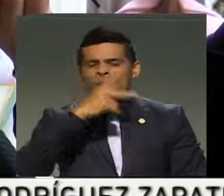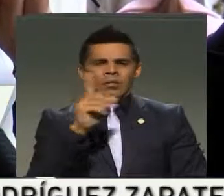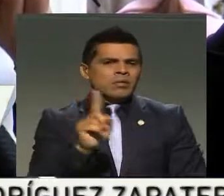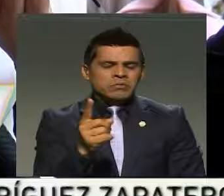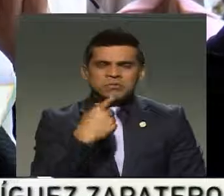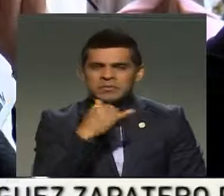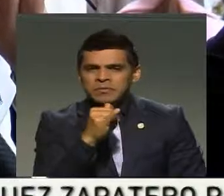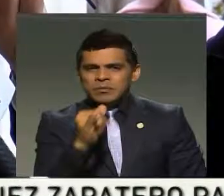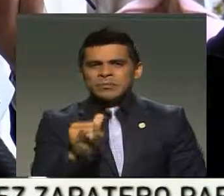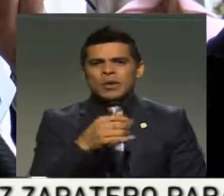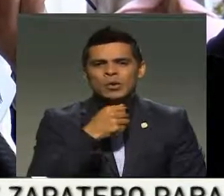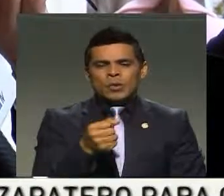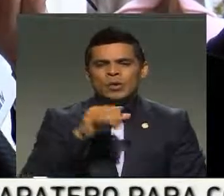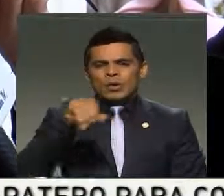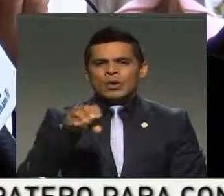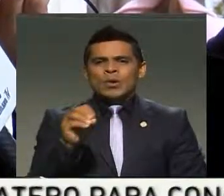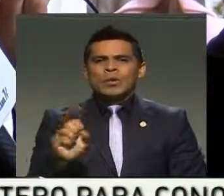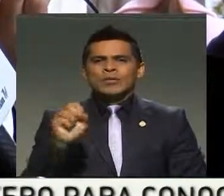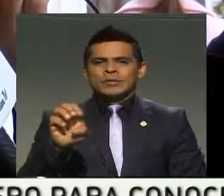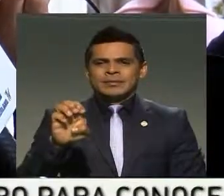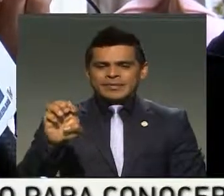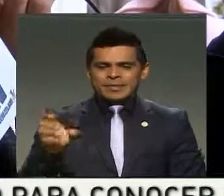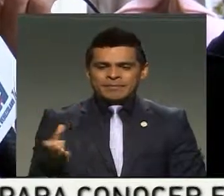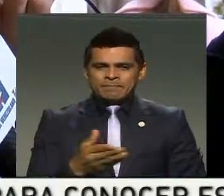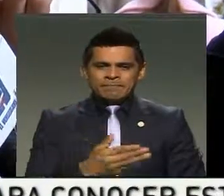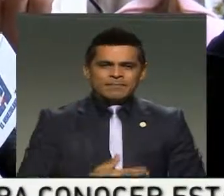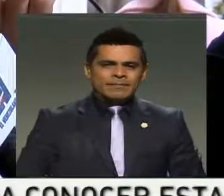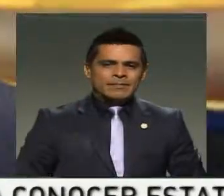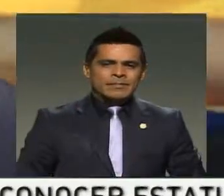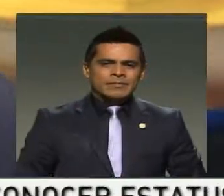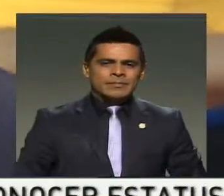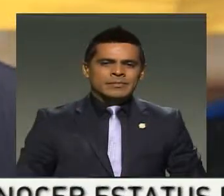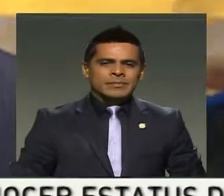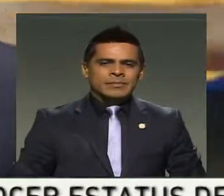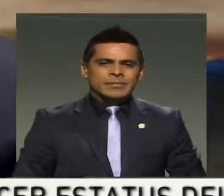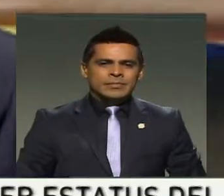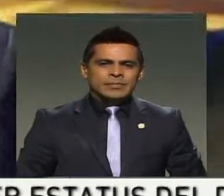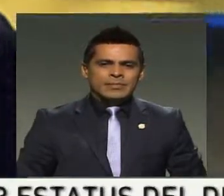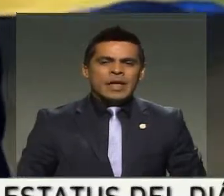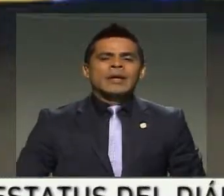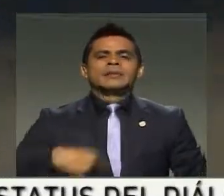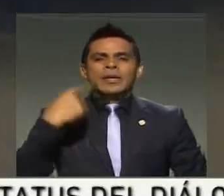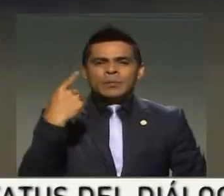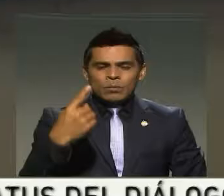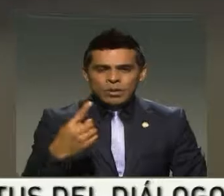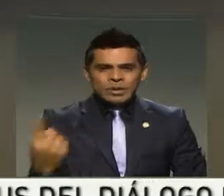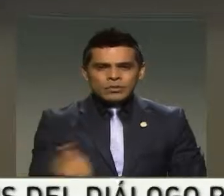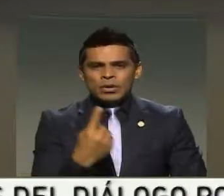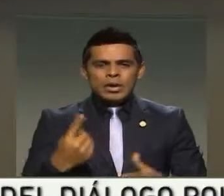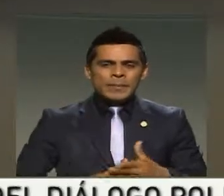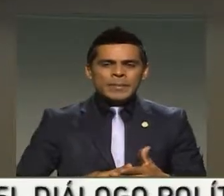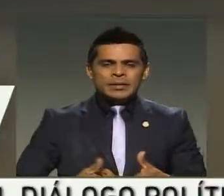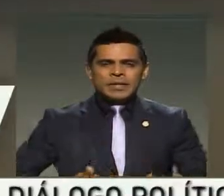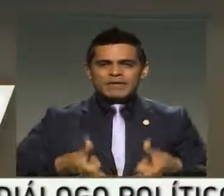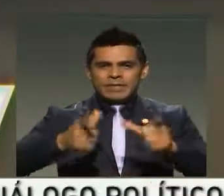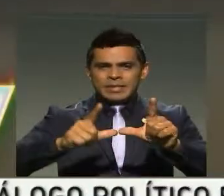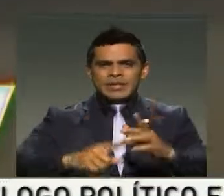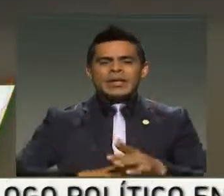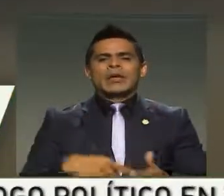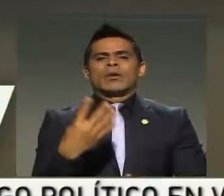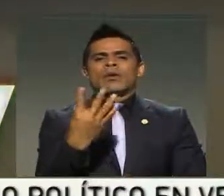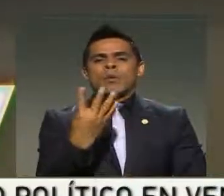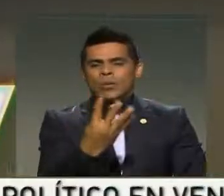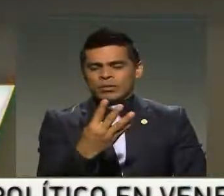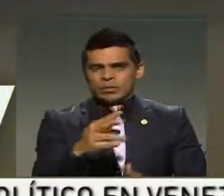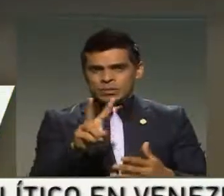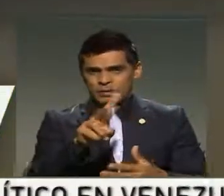Desde Caracas, Venezuela, José David Leal, Noticias Canal I. Y luego que solo habilitaran 421 máquinas electorales